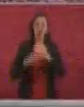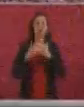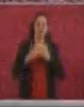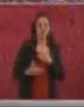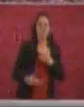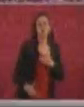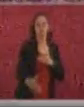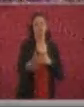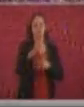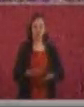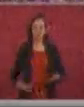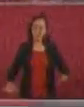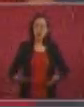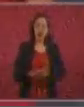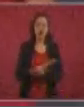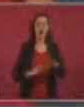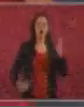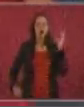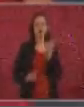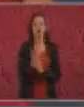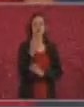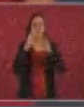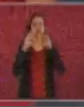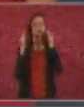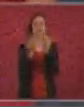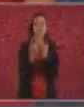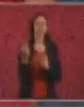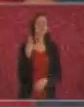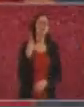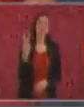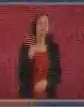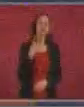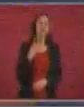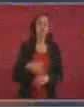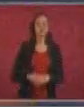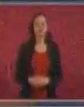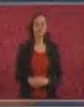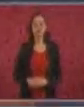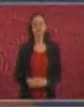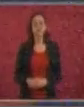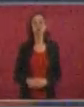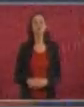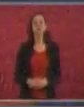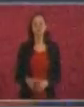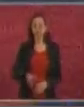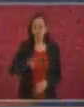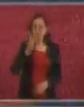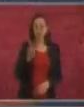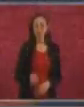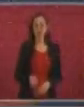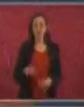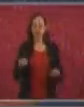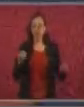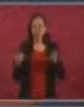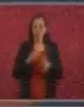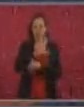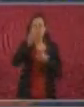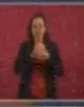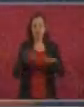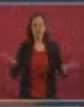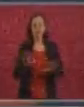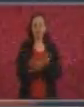las familias pobres a través de dádivas. Y entonces estas leyes que